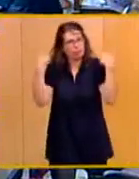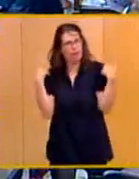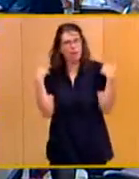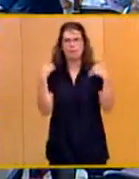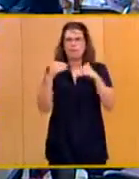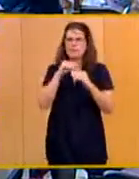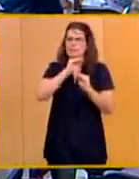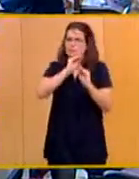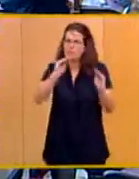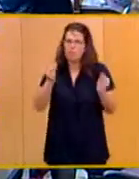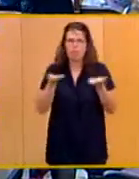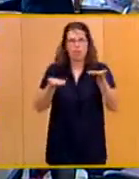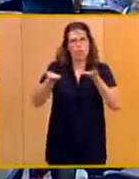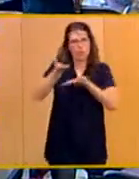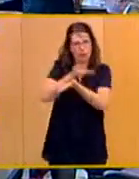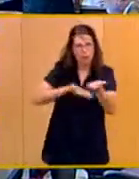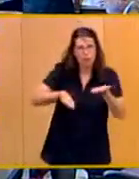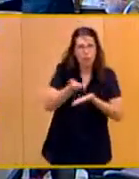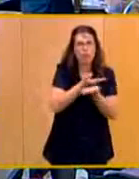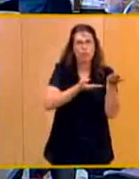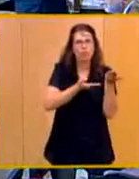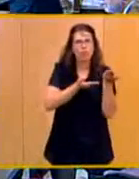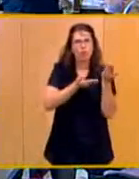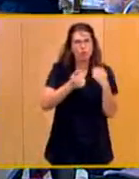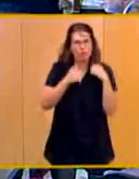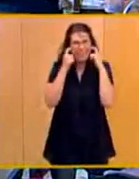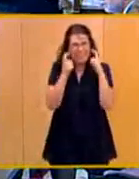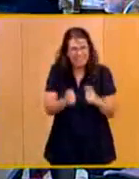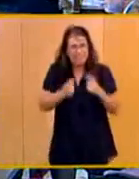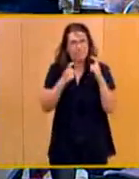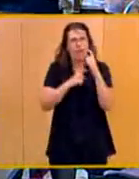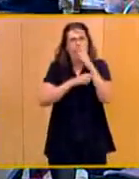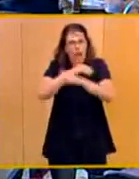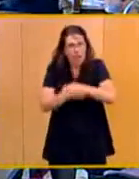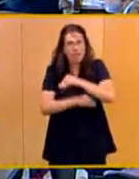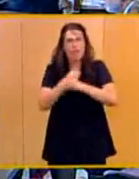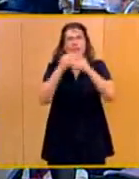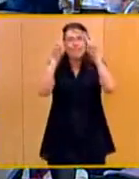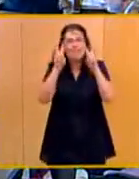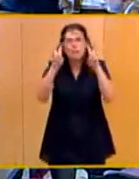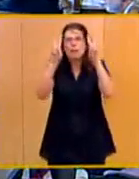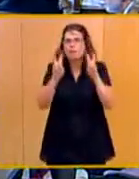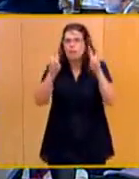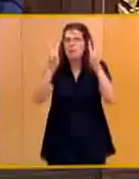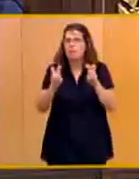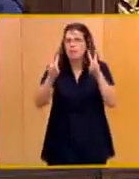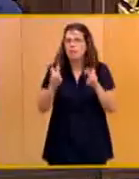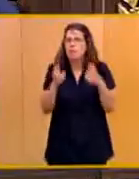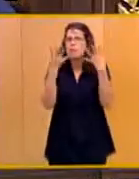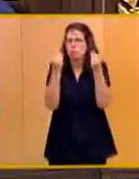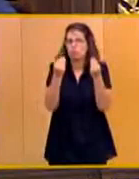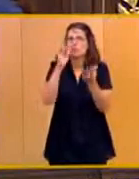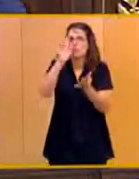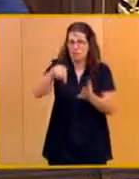cooperación. Y lo intenté realizar en muchos temas cuando estaba en la oposición. Pero,